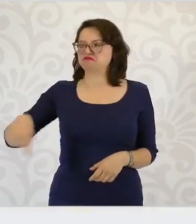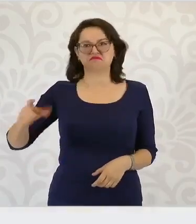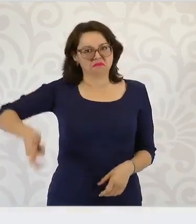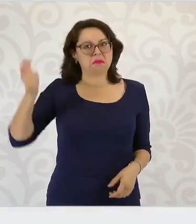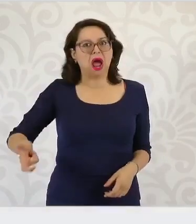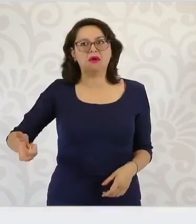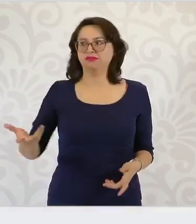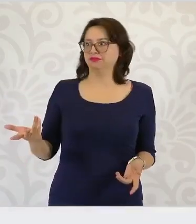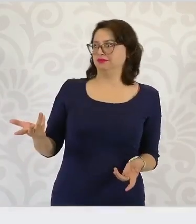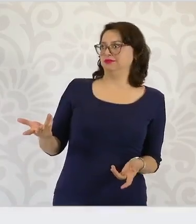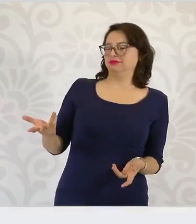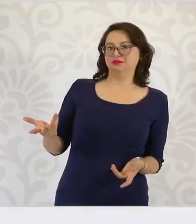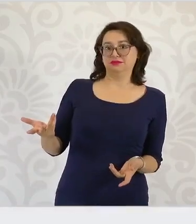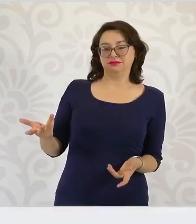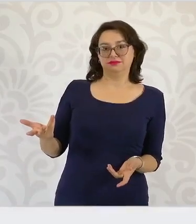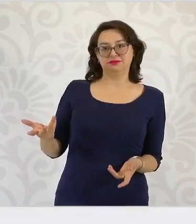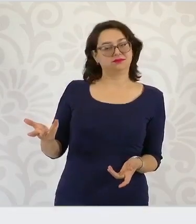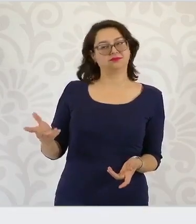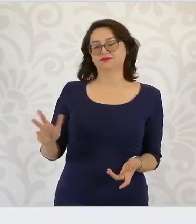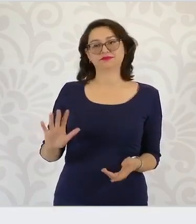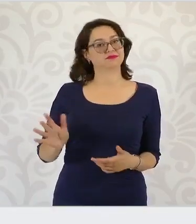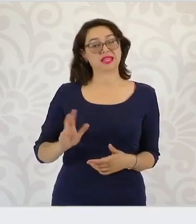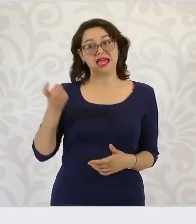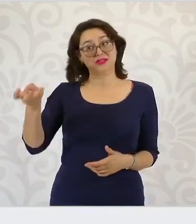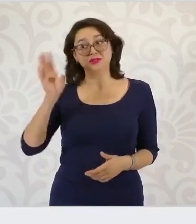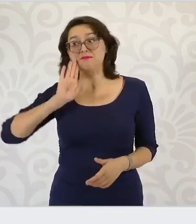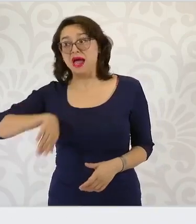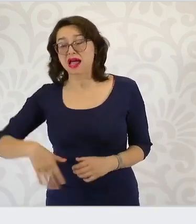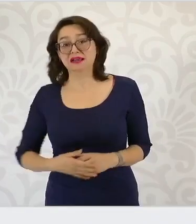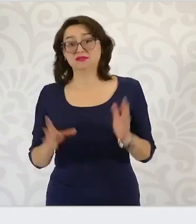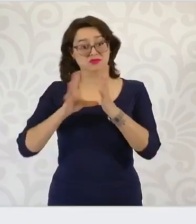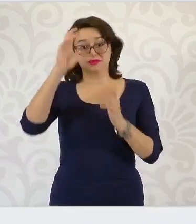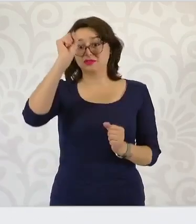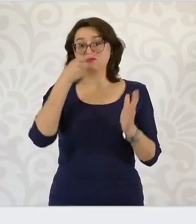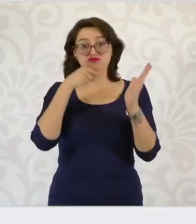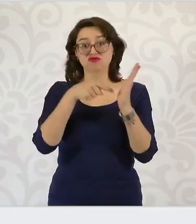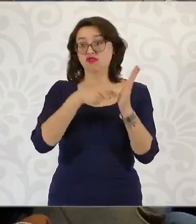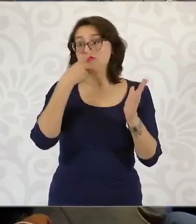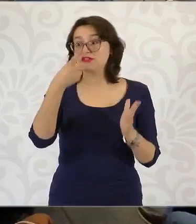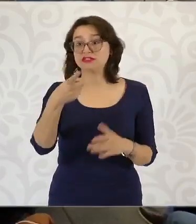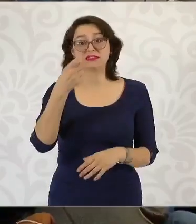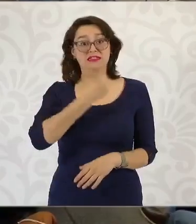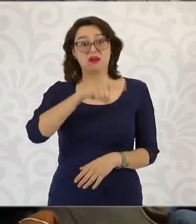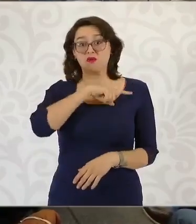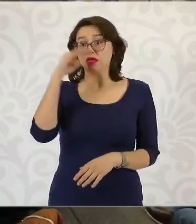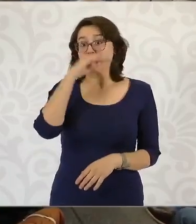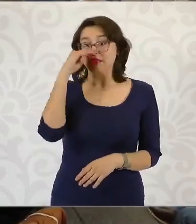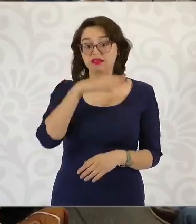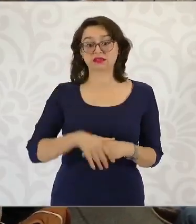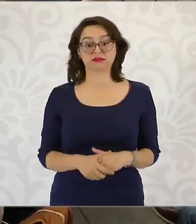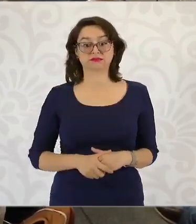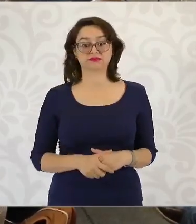Eso no. La salud es gratuita por Constitución. ¿Descarta que hubiera habido desabasto